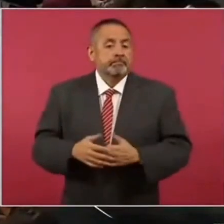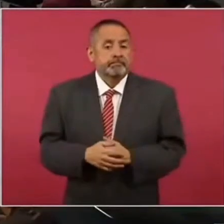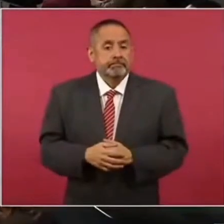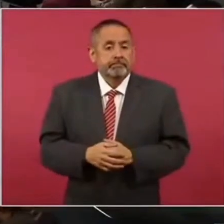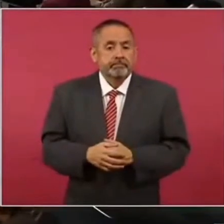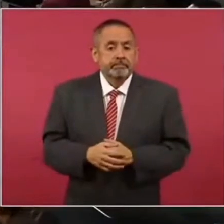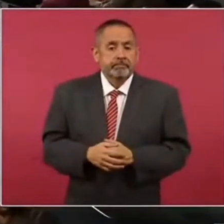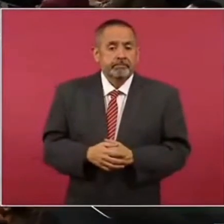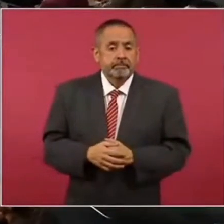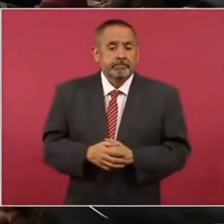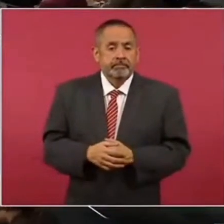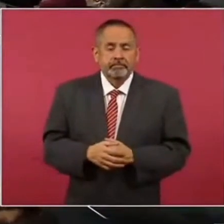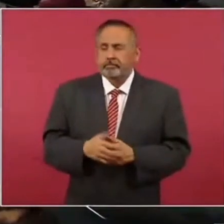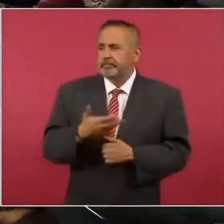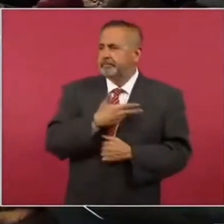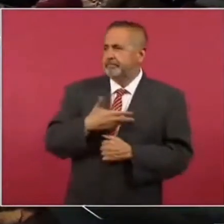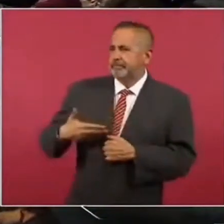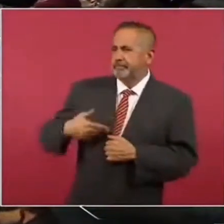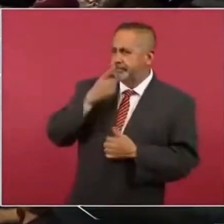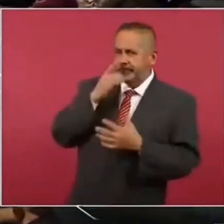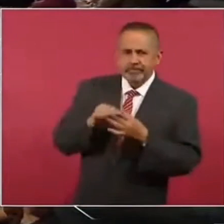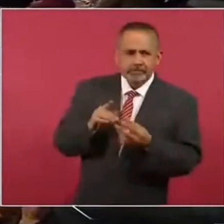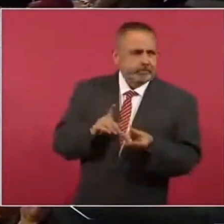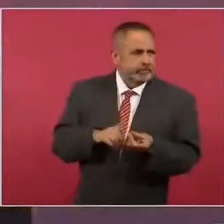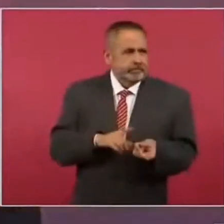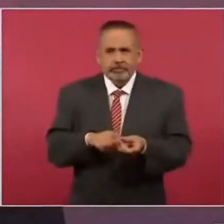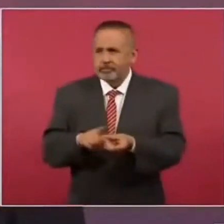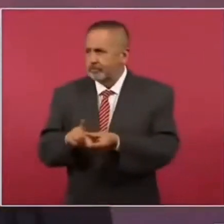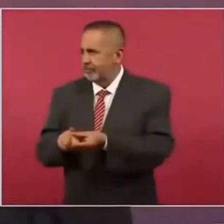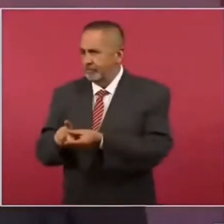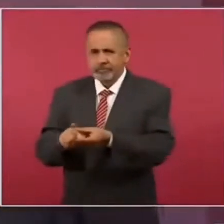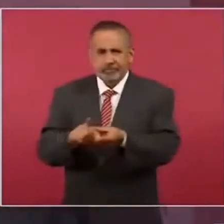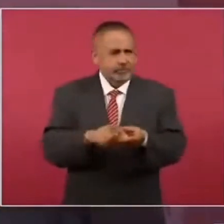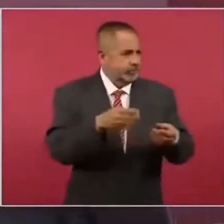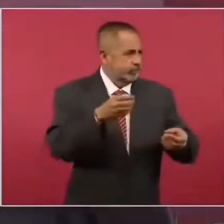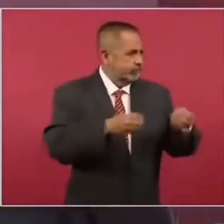El presidente diría, ¿y de dónde los voy a sacar?